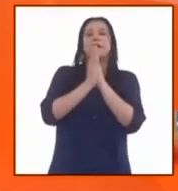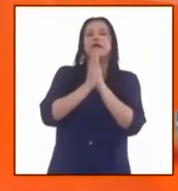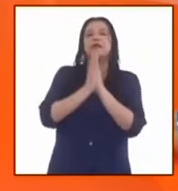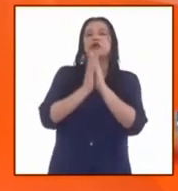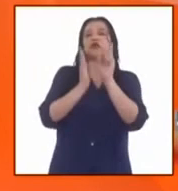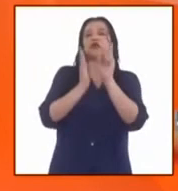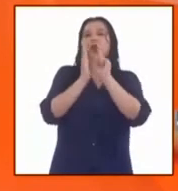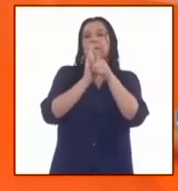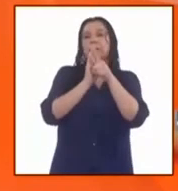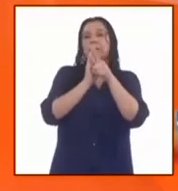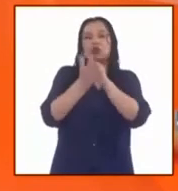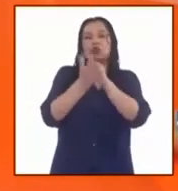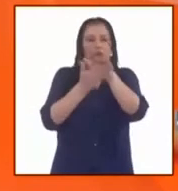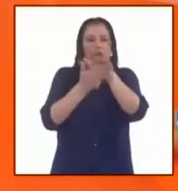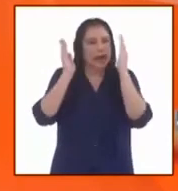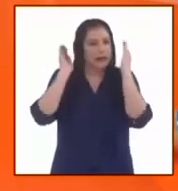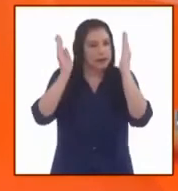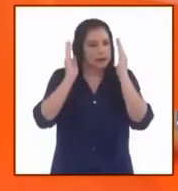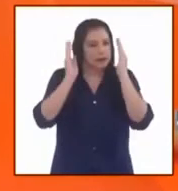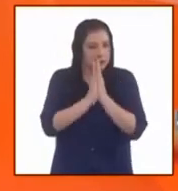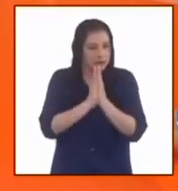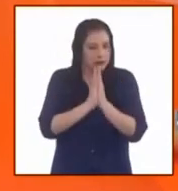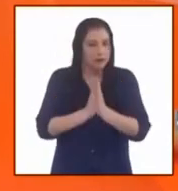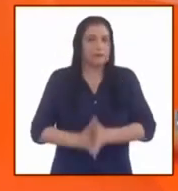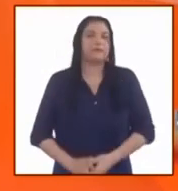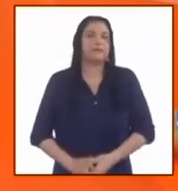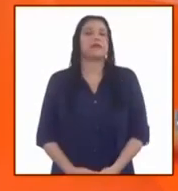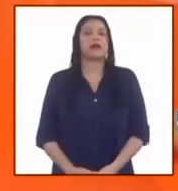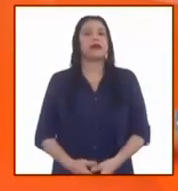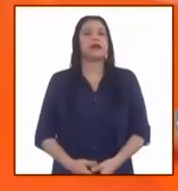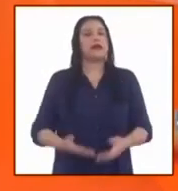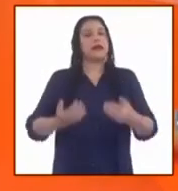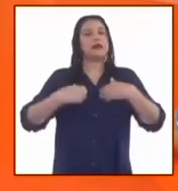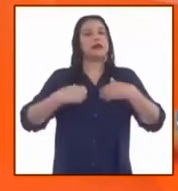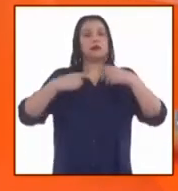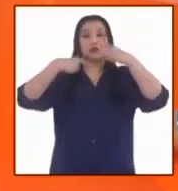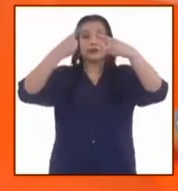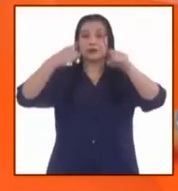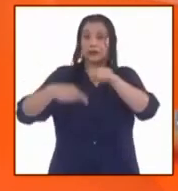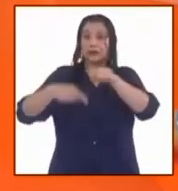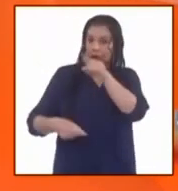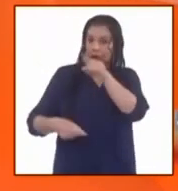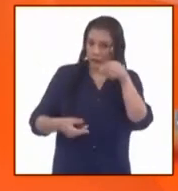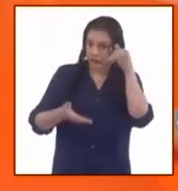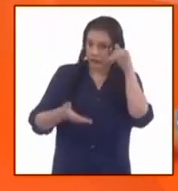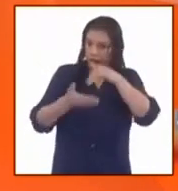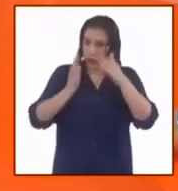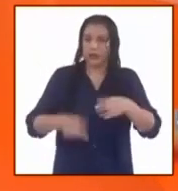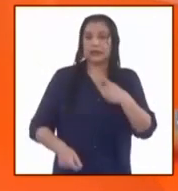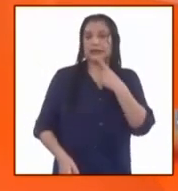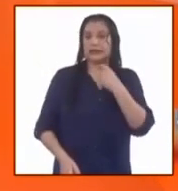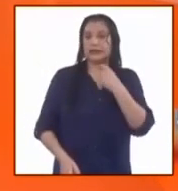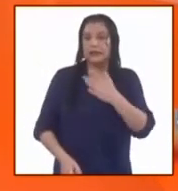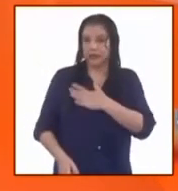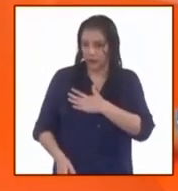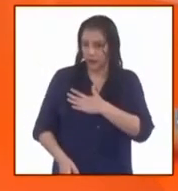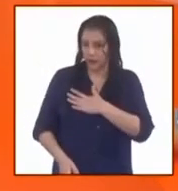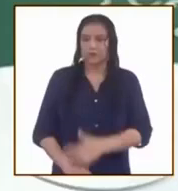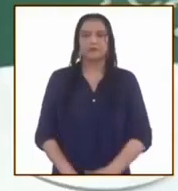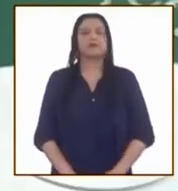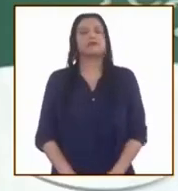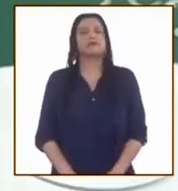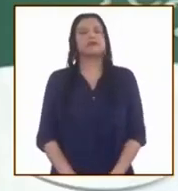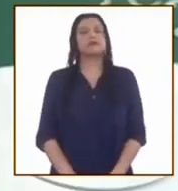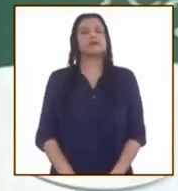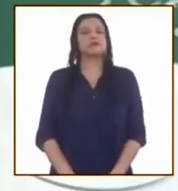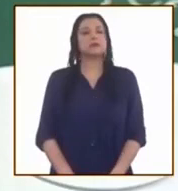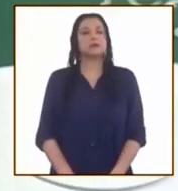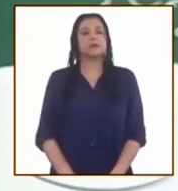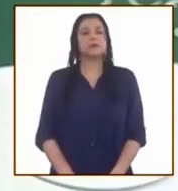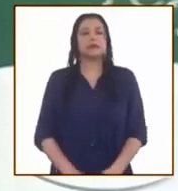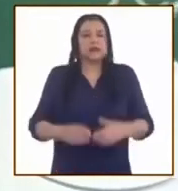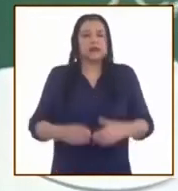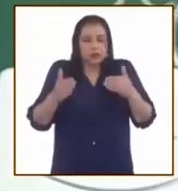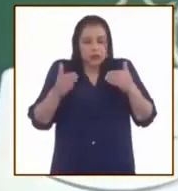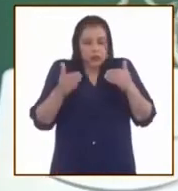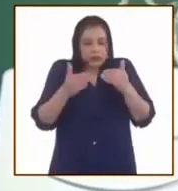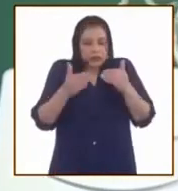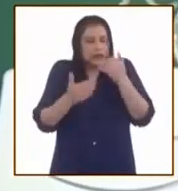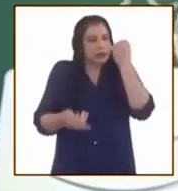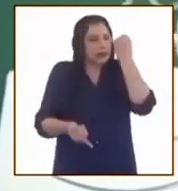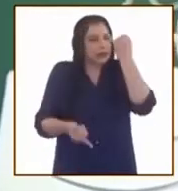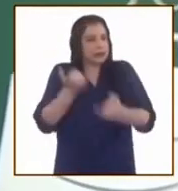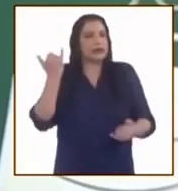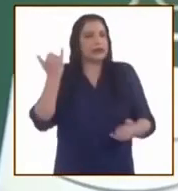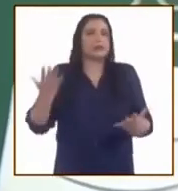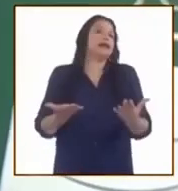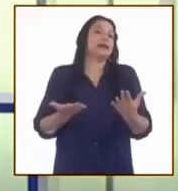un minuto de toda su atención. Tenemos un mensaje para ustedes, estudiantes de quinto de secundaria. Ya falta muy poco